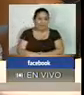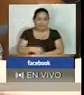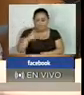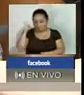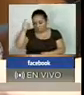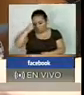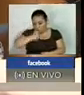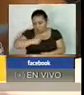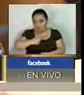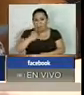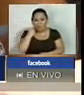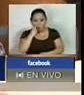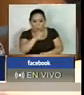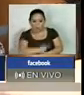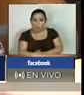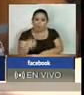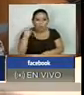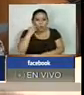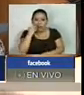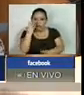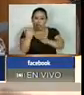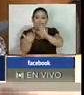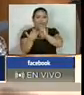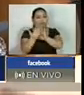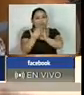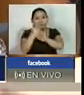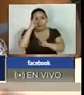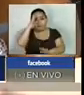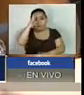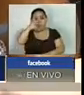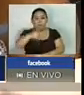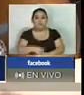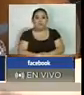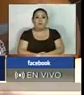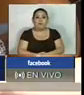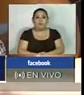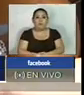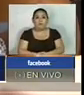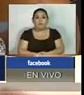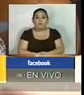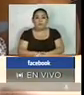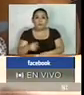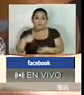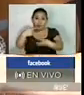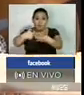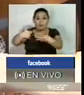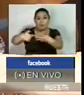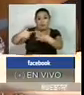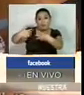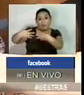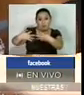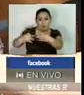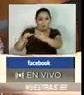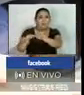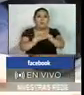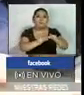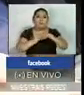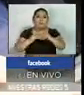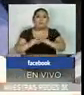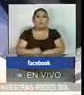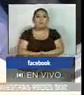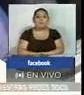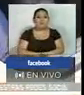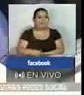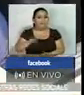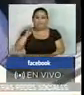mientan en nuestra propia cara, pues deberían de la ley ser pareja para todos. Es